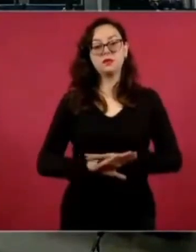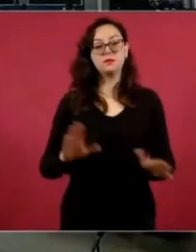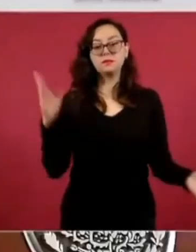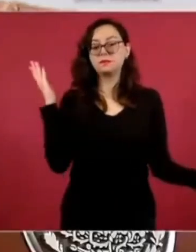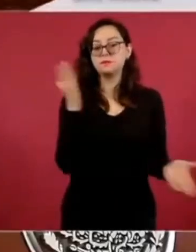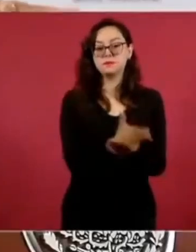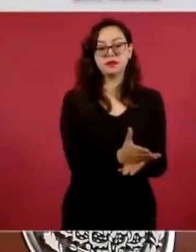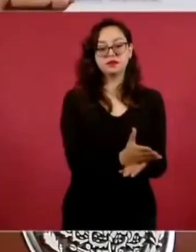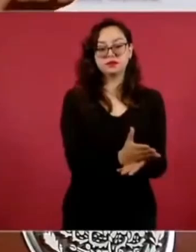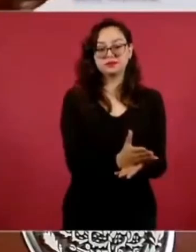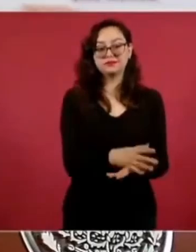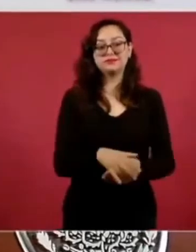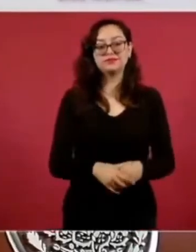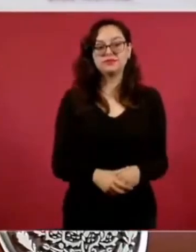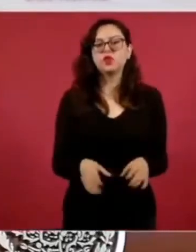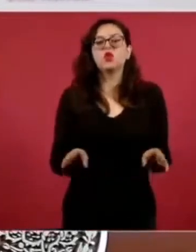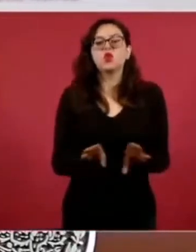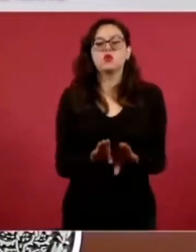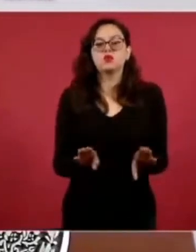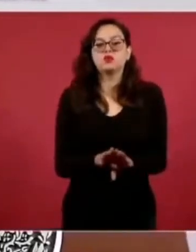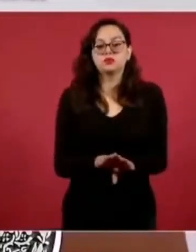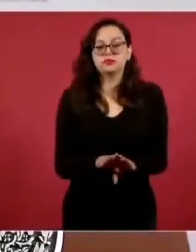entregando los apoyos de manera directa.